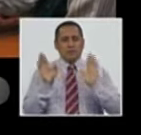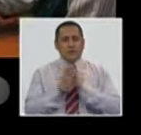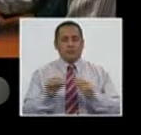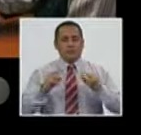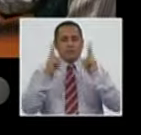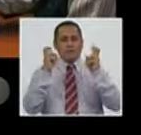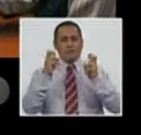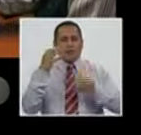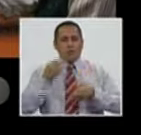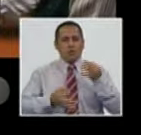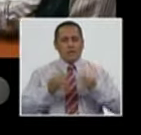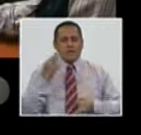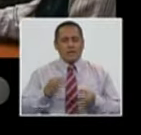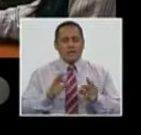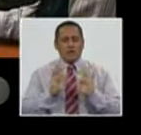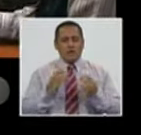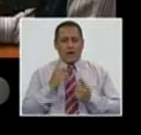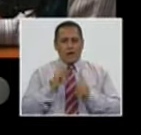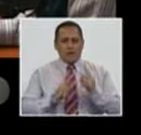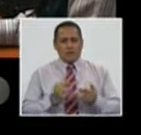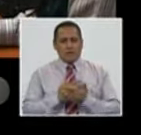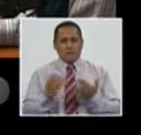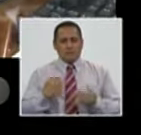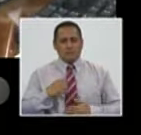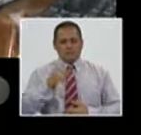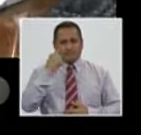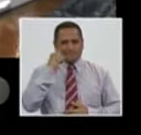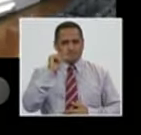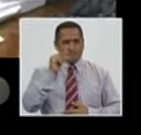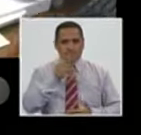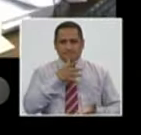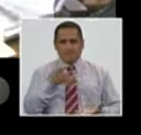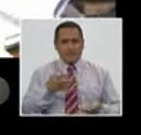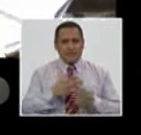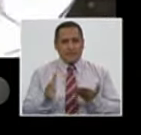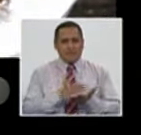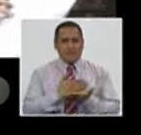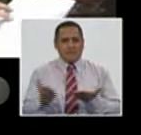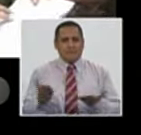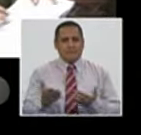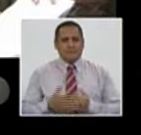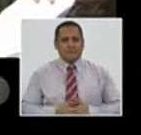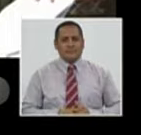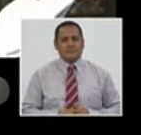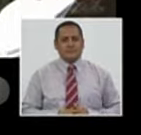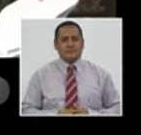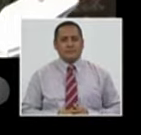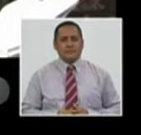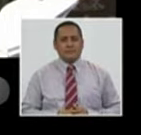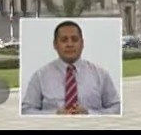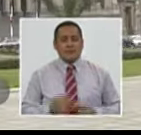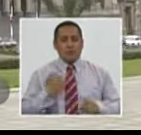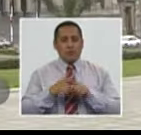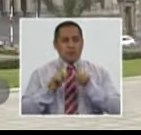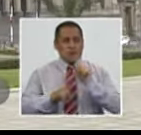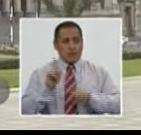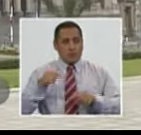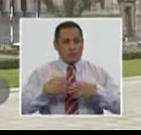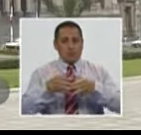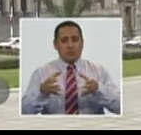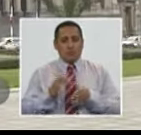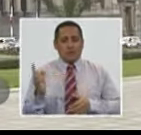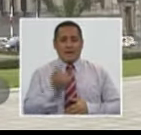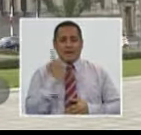de temas legales o trámites de los cuales conocemos muy poco o nada por ello